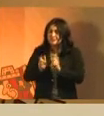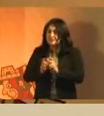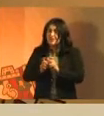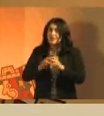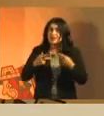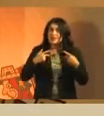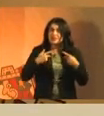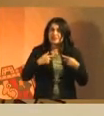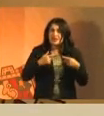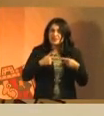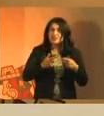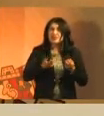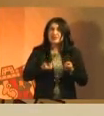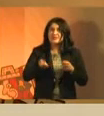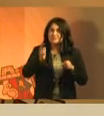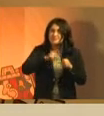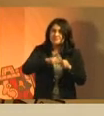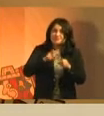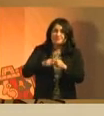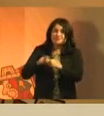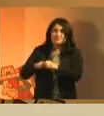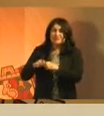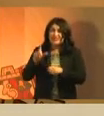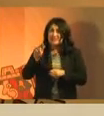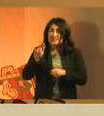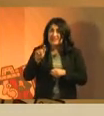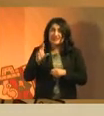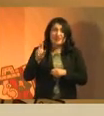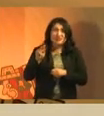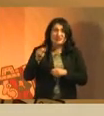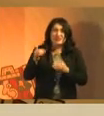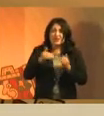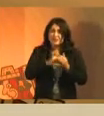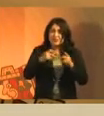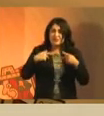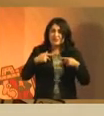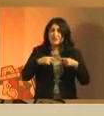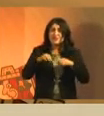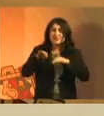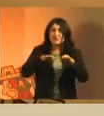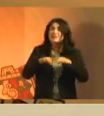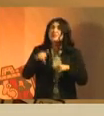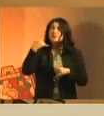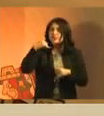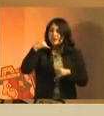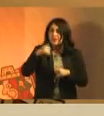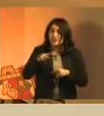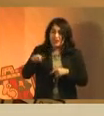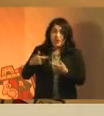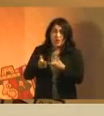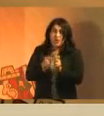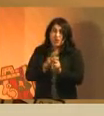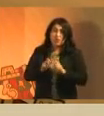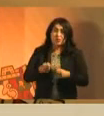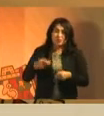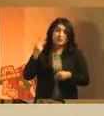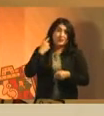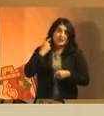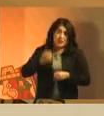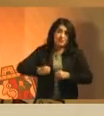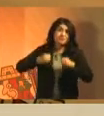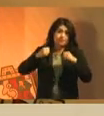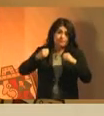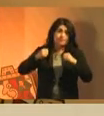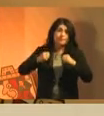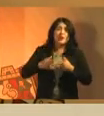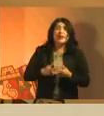militantes 70 u 80 mil trabajadores de yucatán en un partido real un partido poderoso un partido